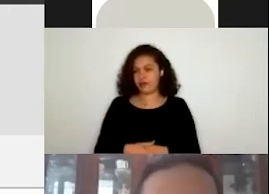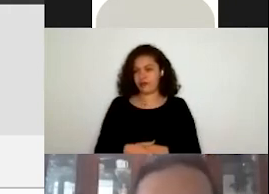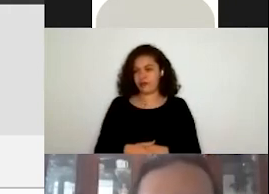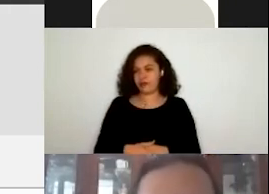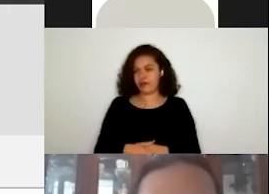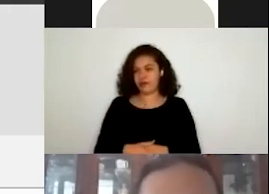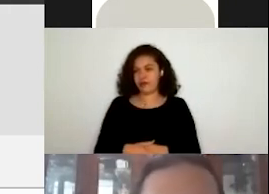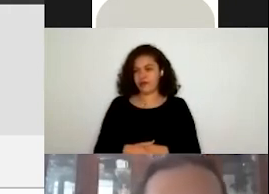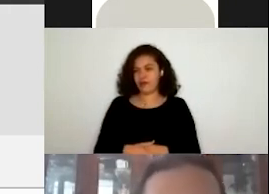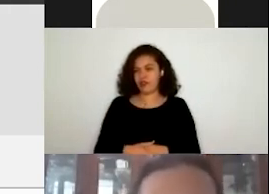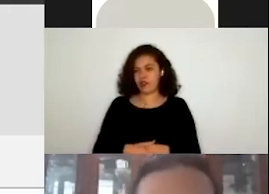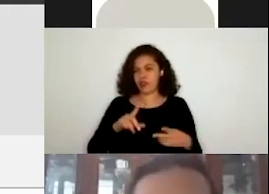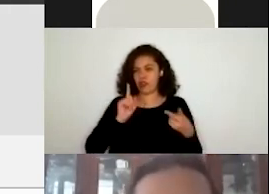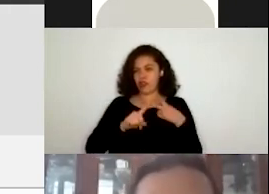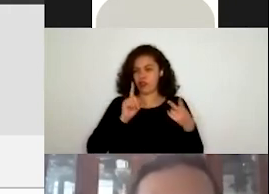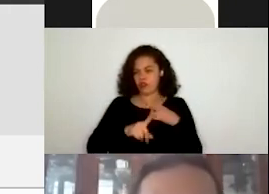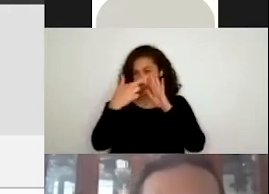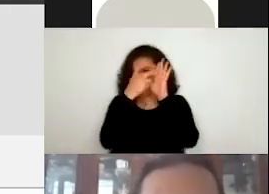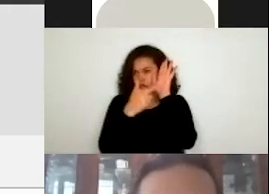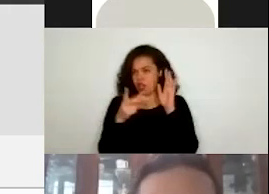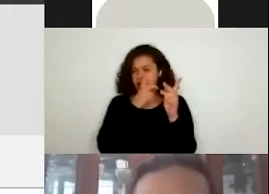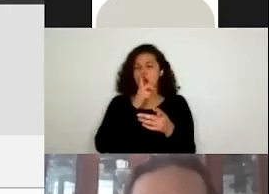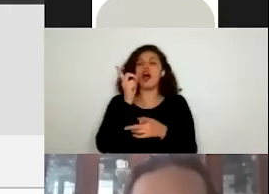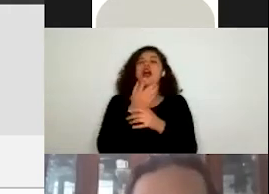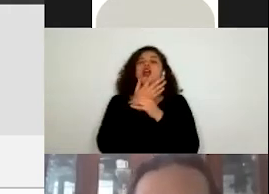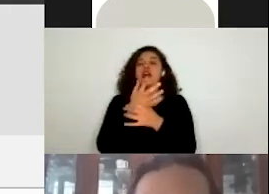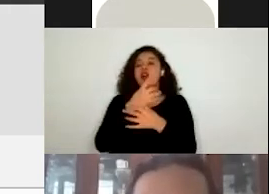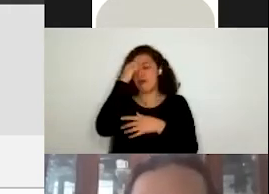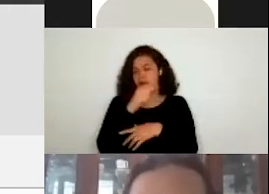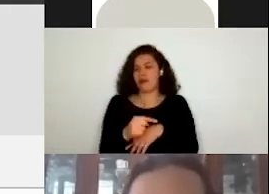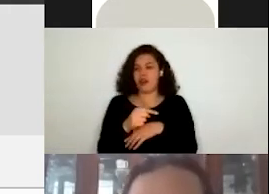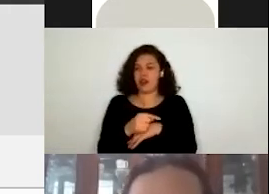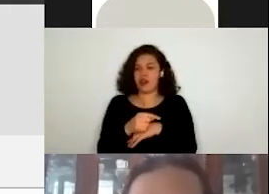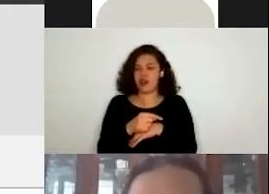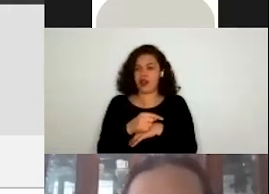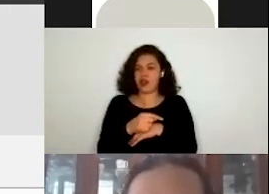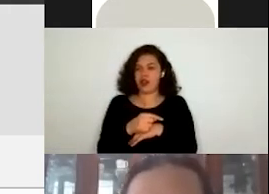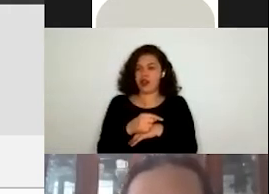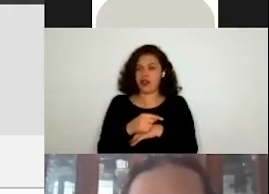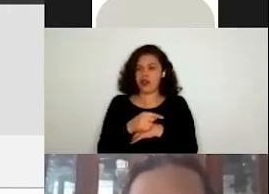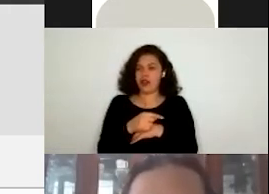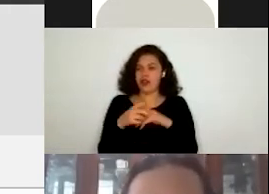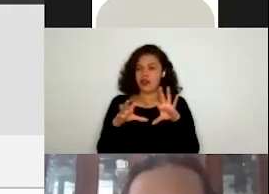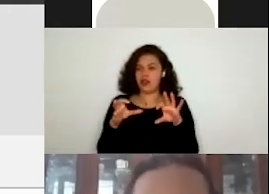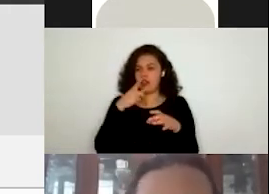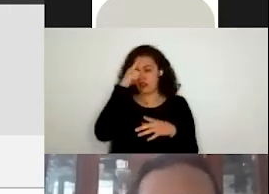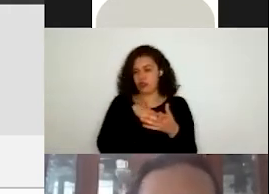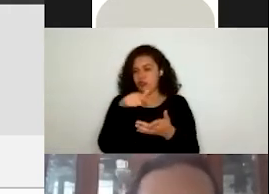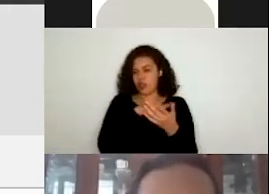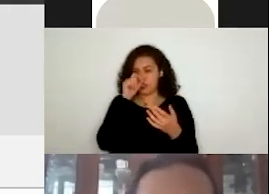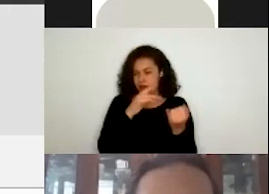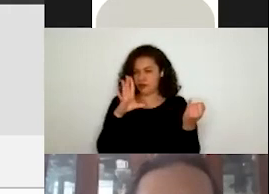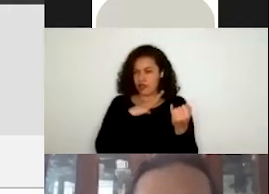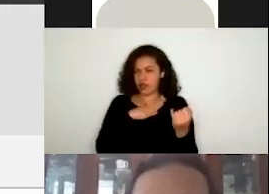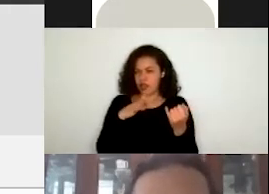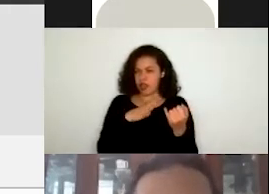2. Definir los lineamientos a que se sujetará la verificación de los establecimientos e inmuebles a los que les son aplicables